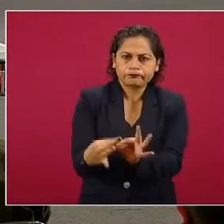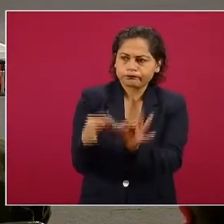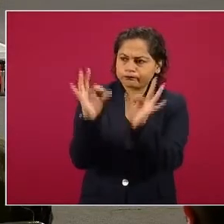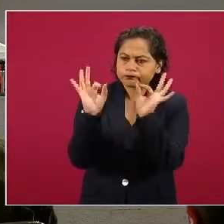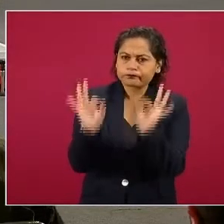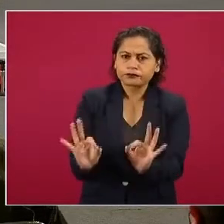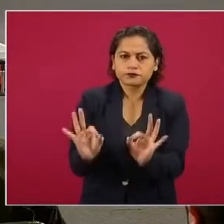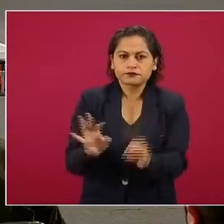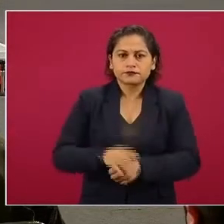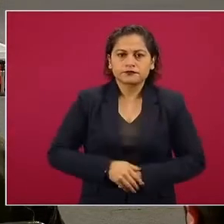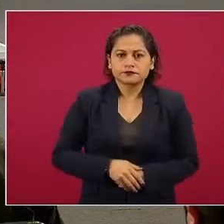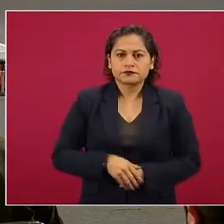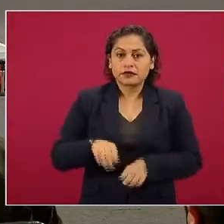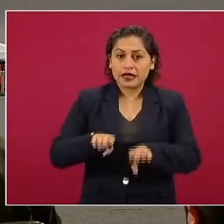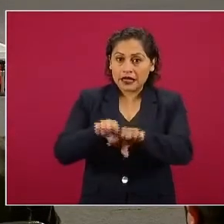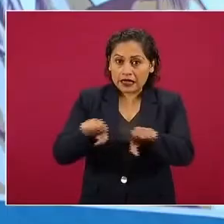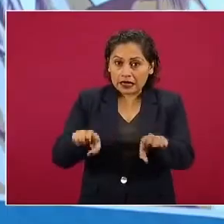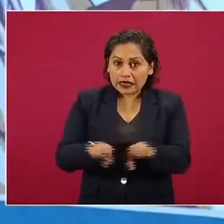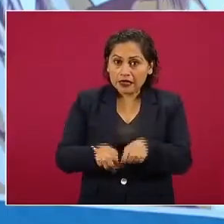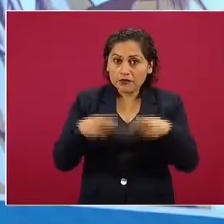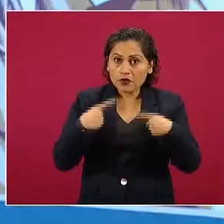Su equipo,